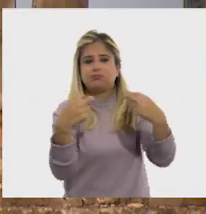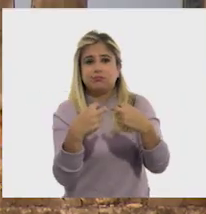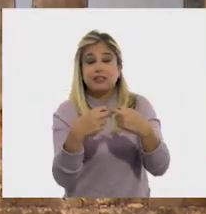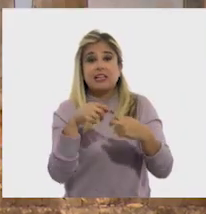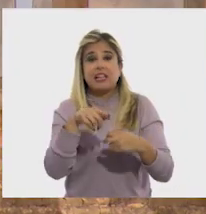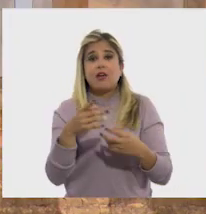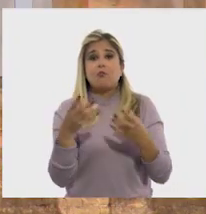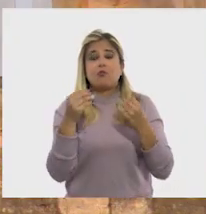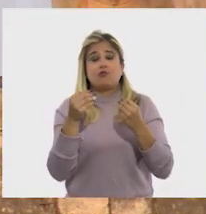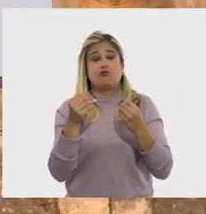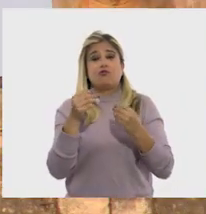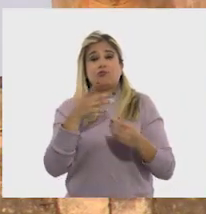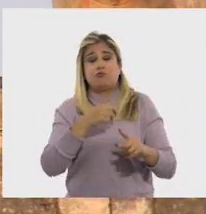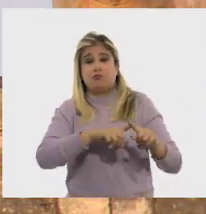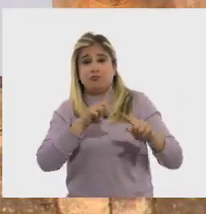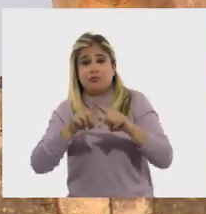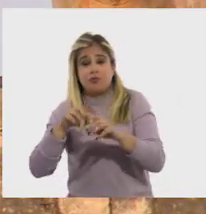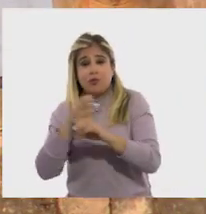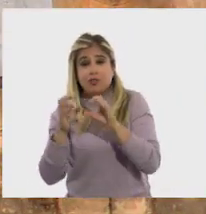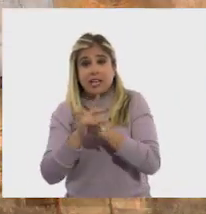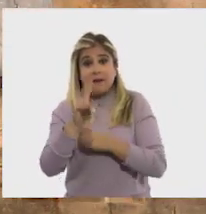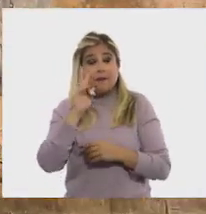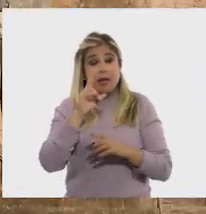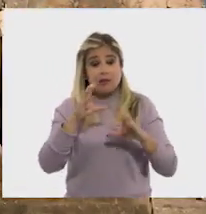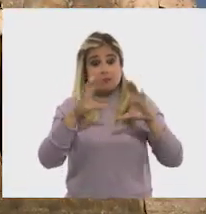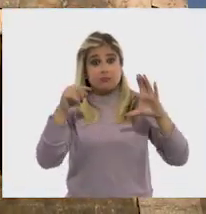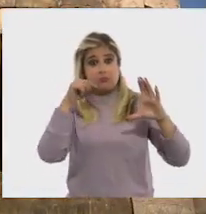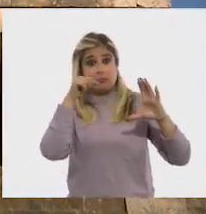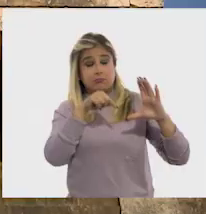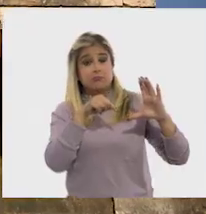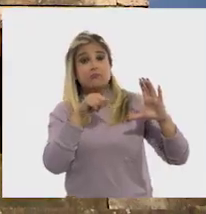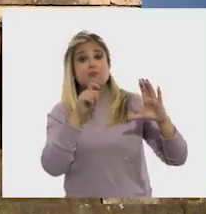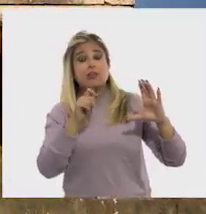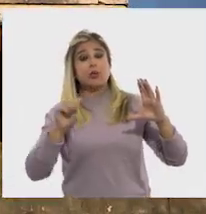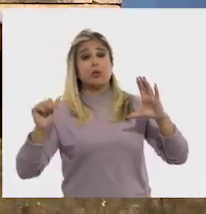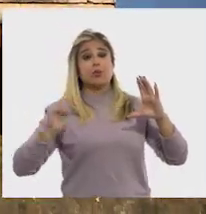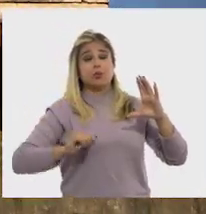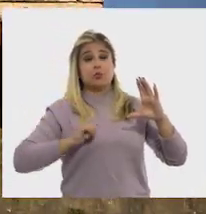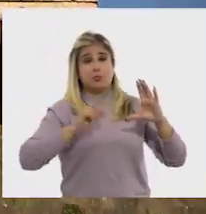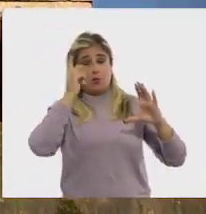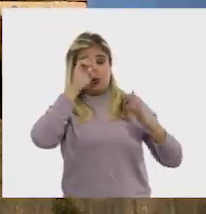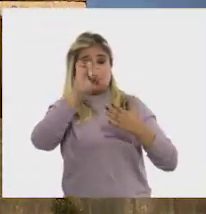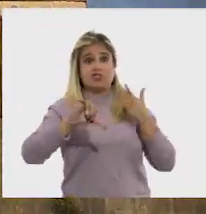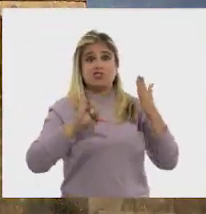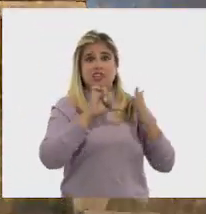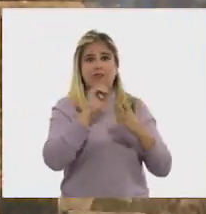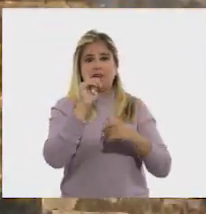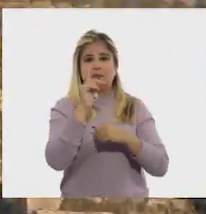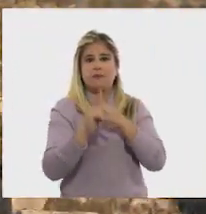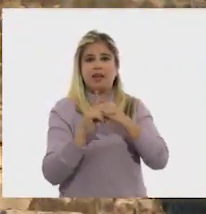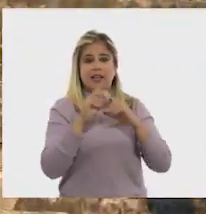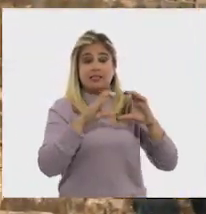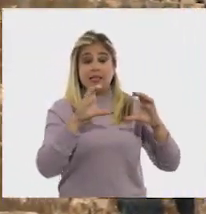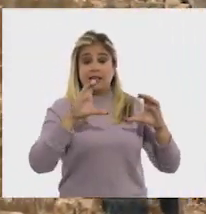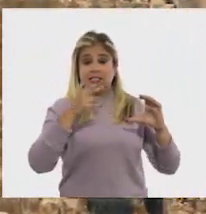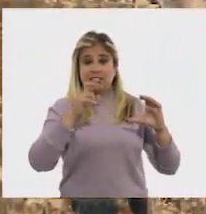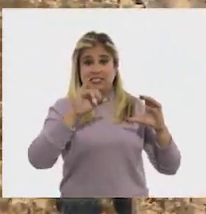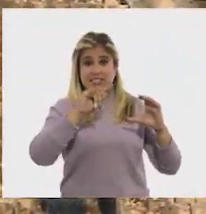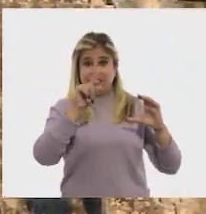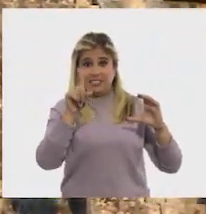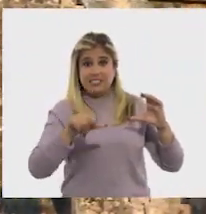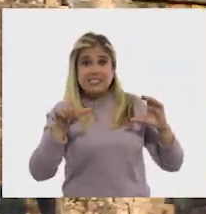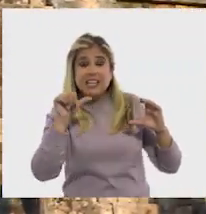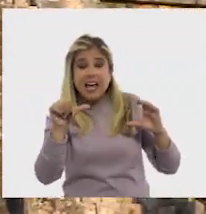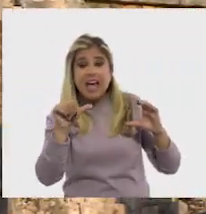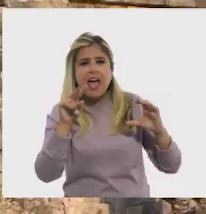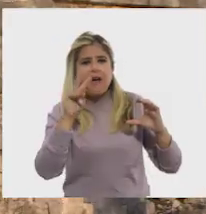un chacmol. Lo interesante de esta figura es que pertenece a la cultura del centro del país. En Chichén Itzá existe